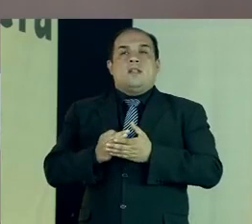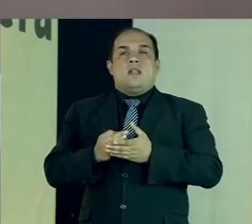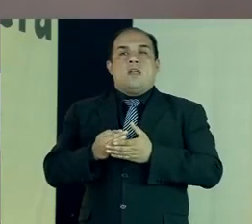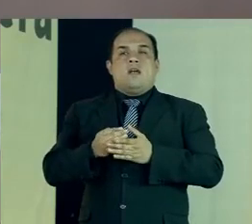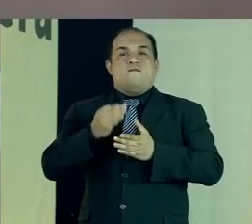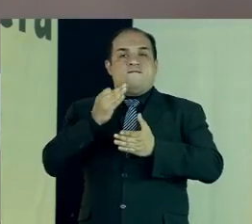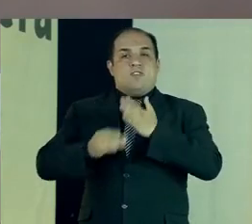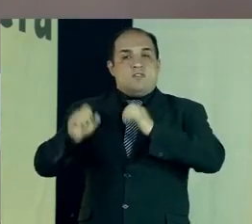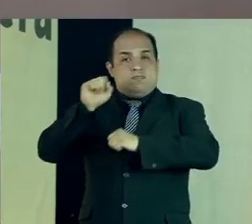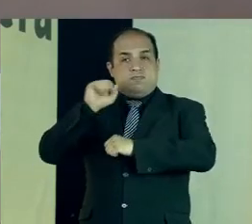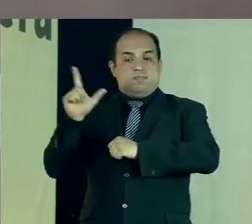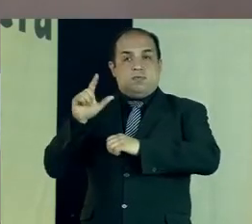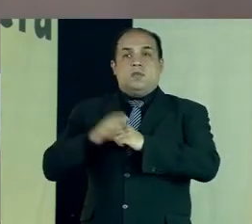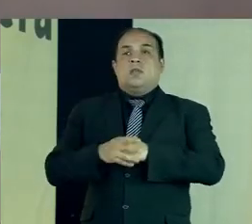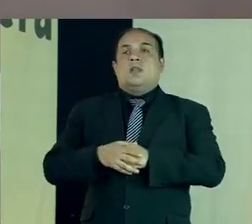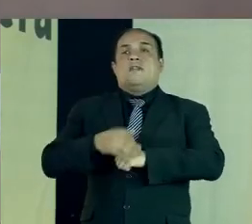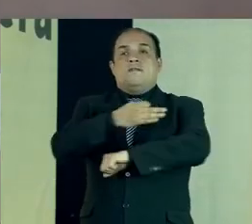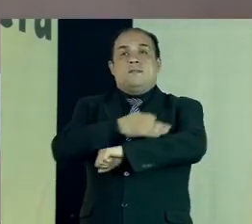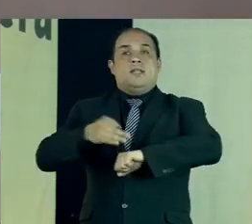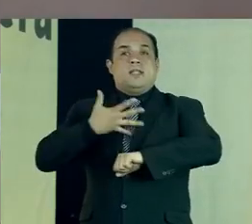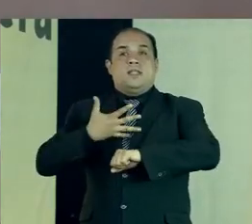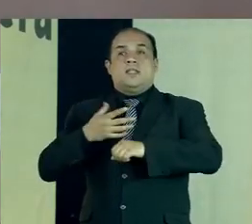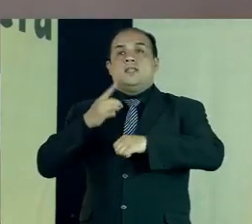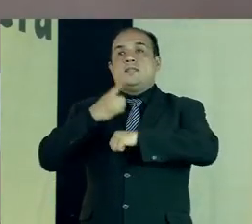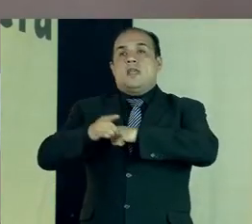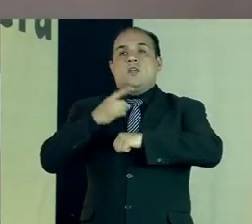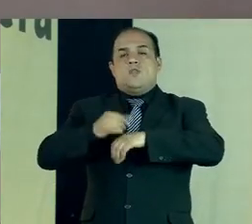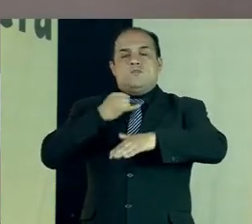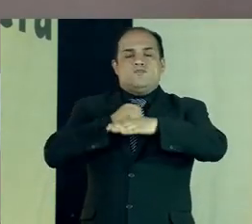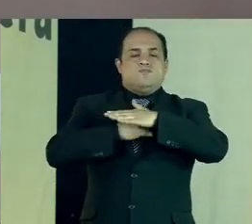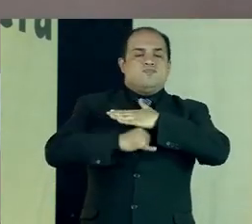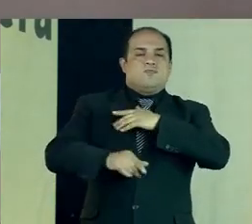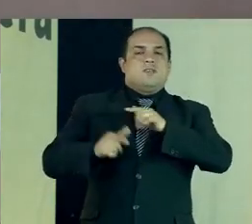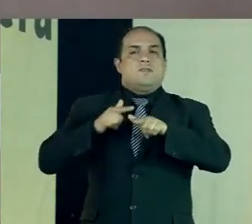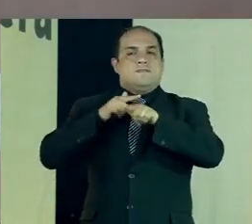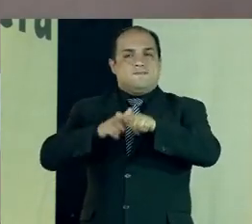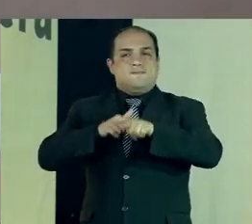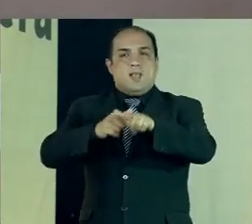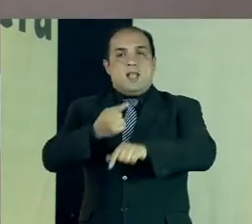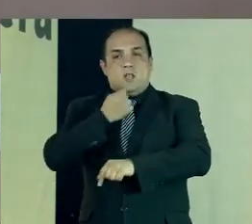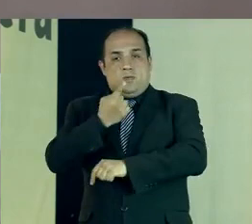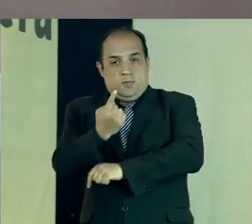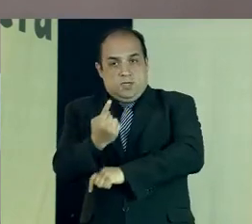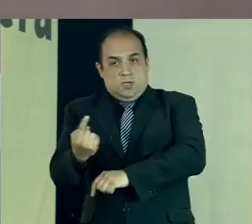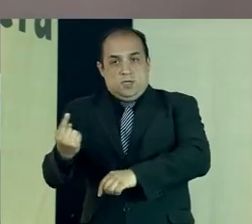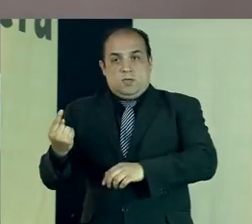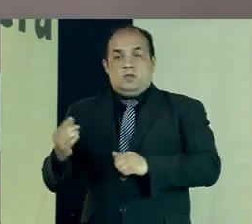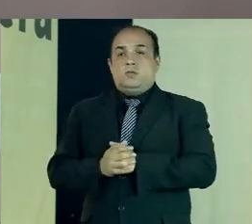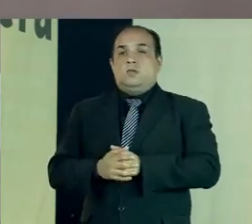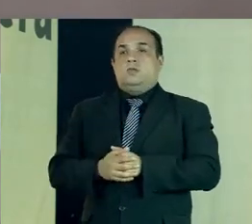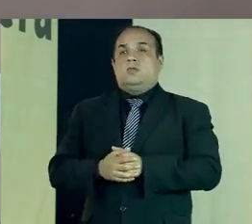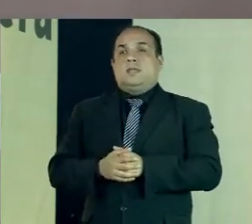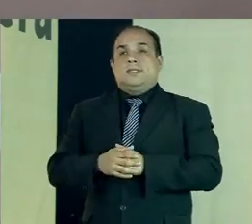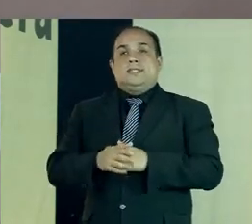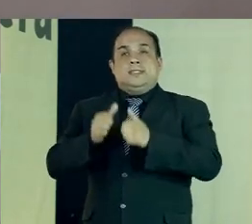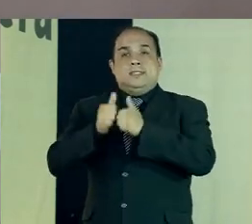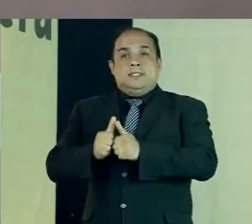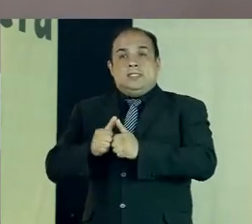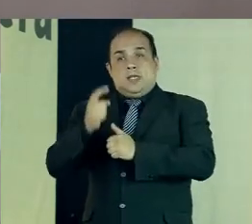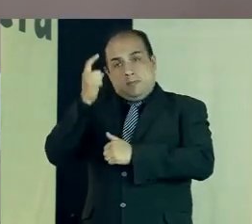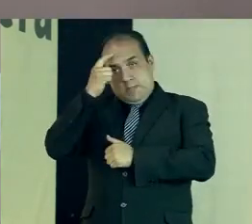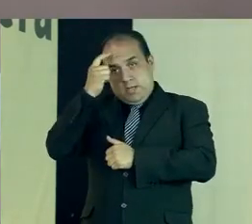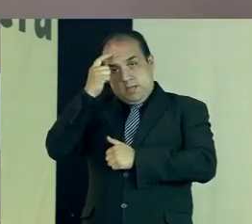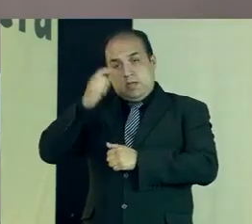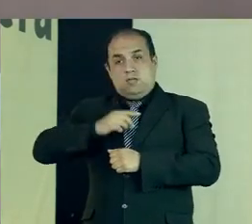tienen efectos profundos y persistentes en los niños pequeños que duran toda la vida la